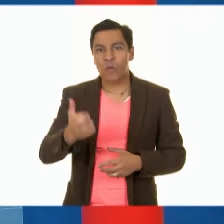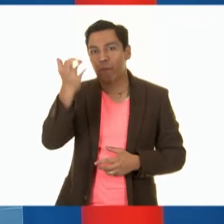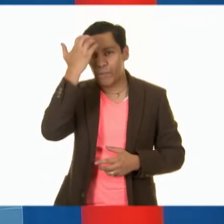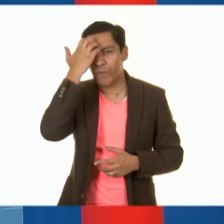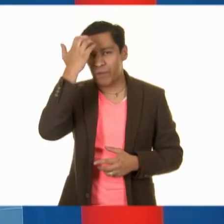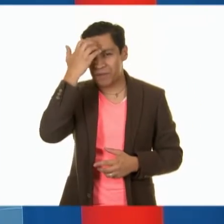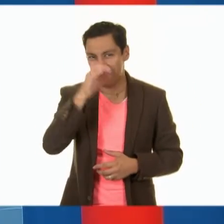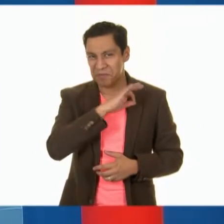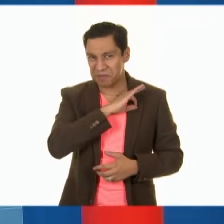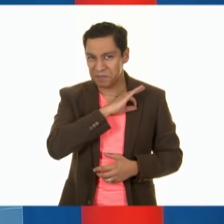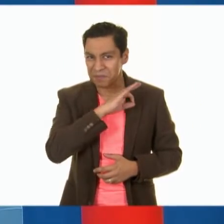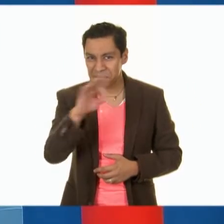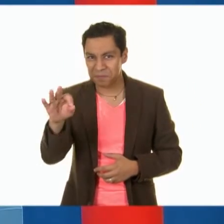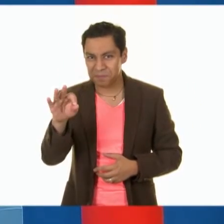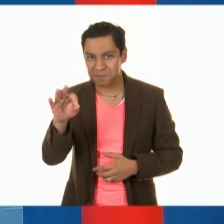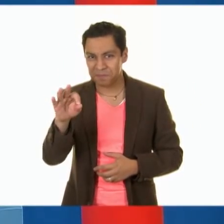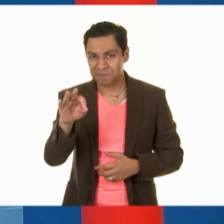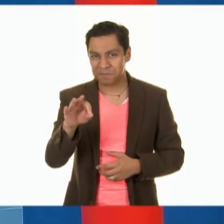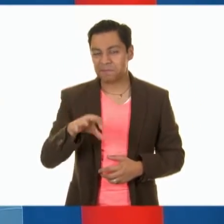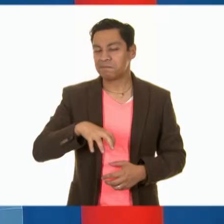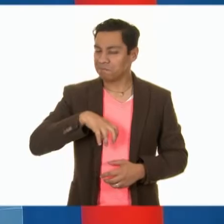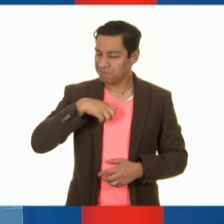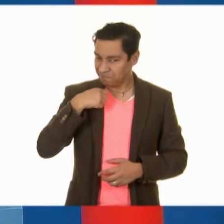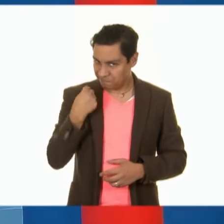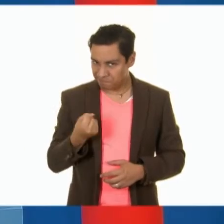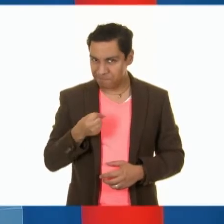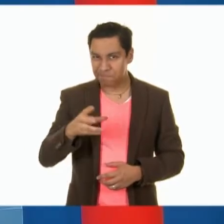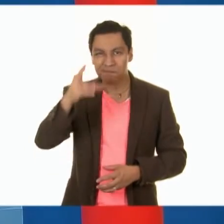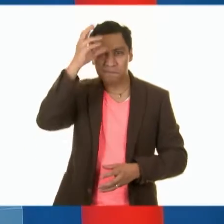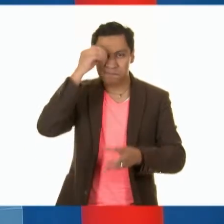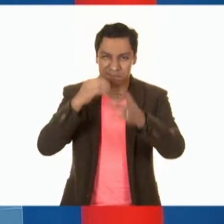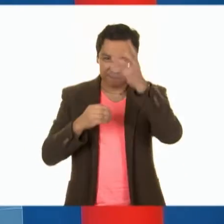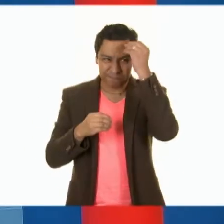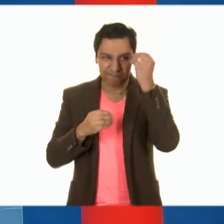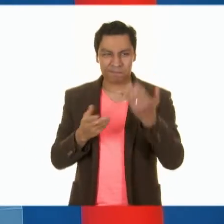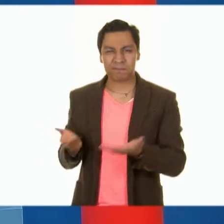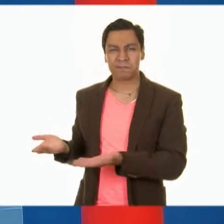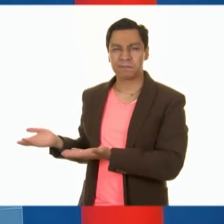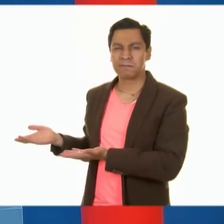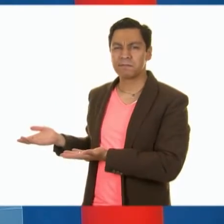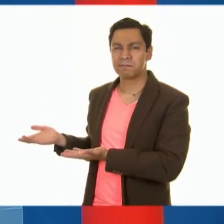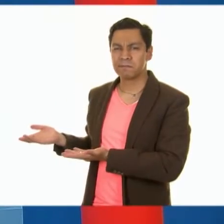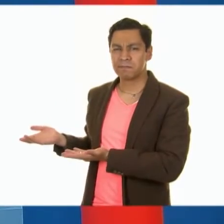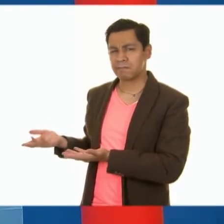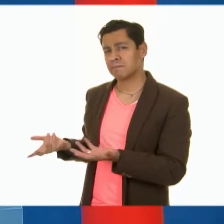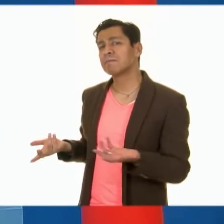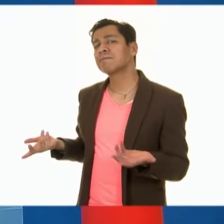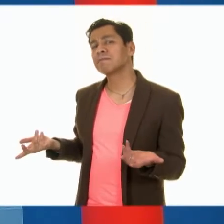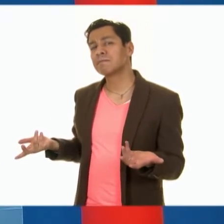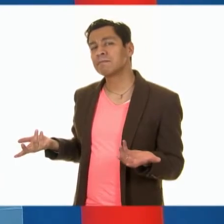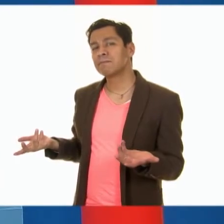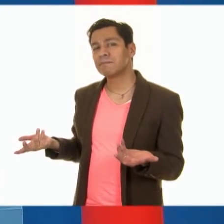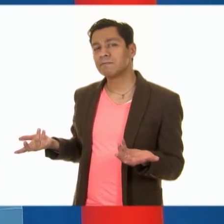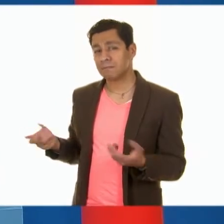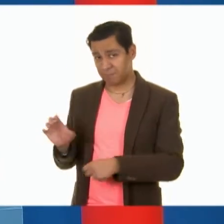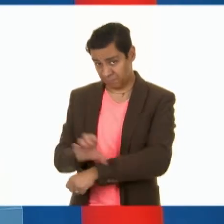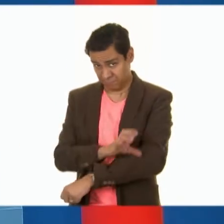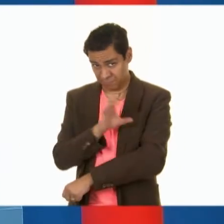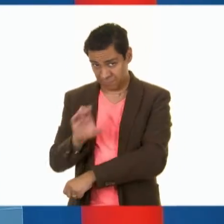años anteriores, siempre vale la pena volver a preguntarse qué es la luz. Uh-huh. La luz es